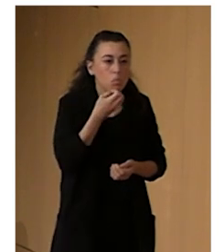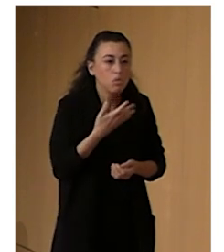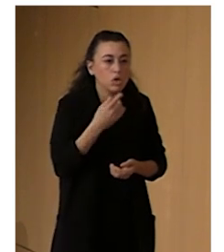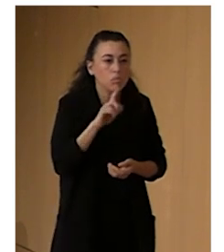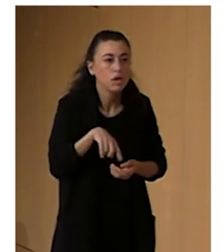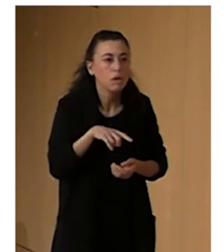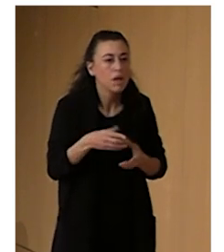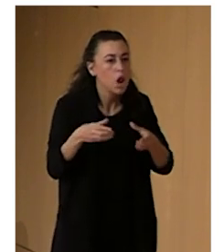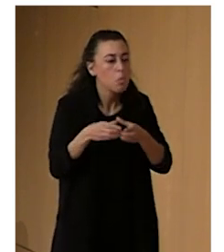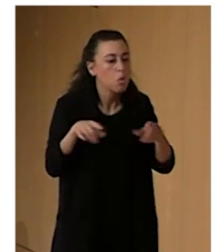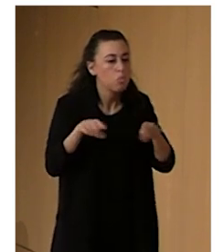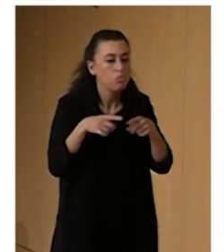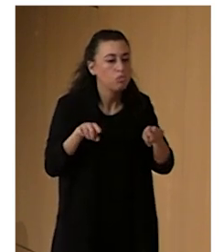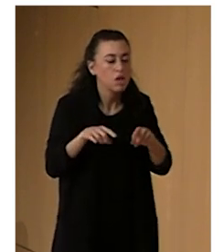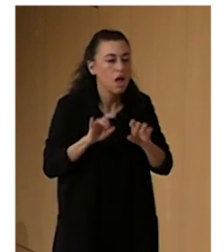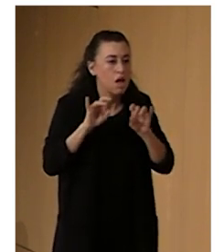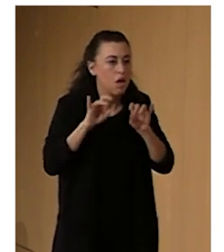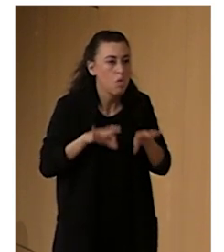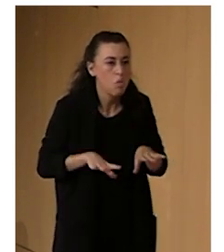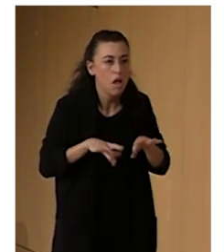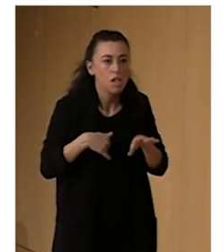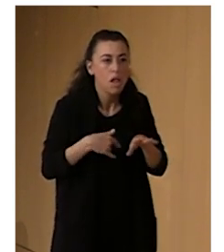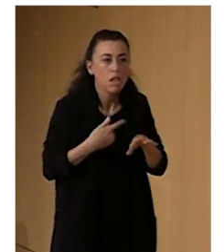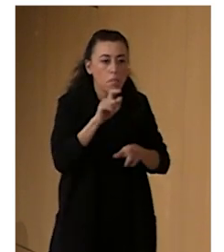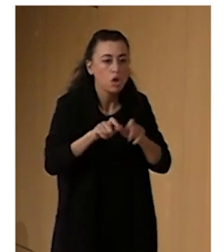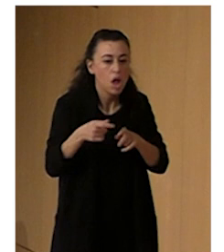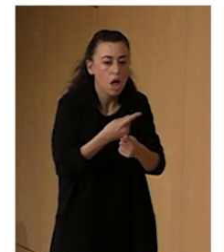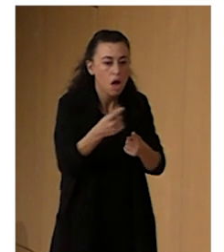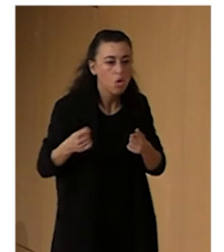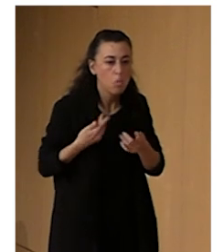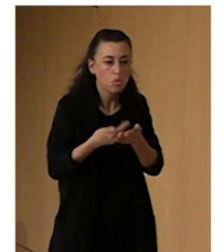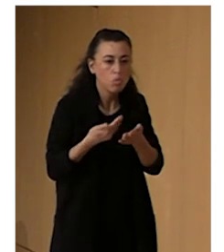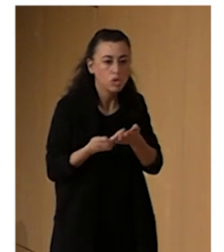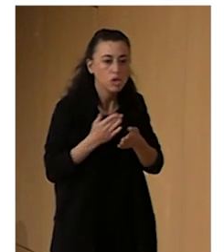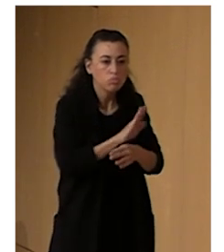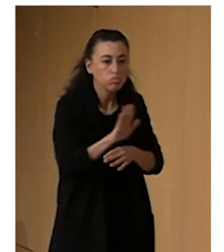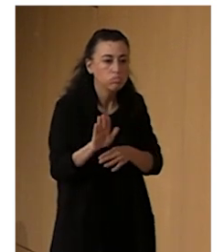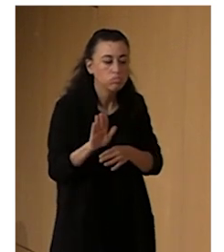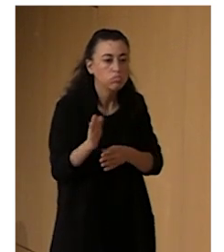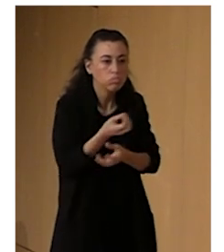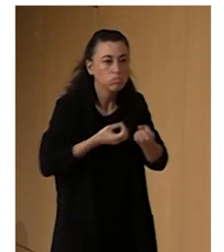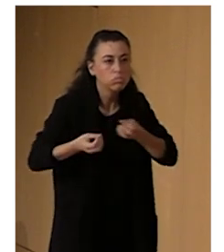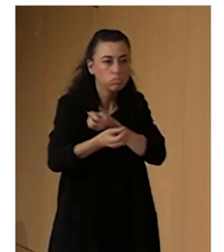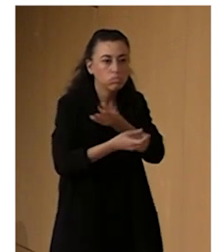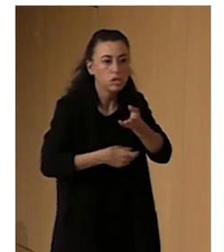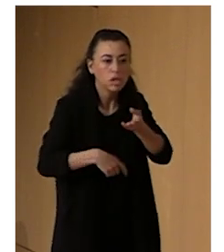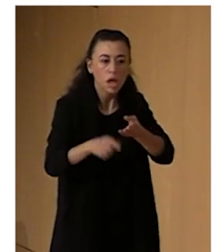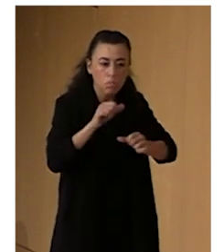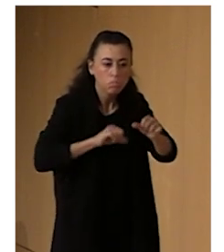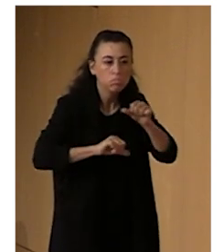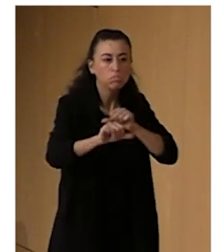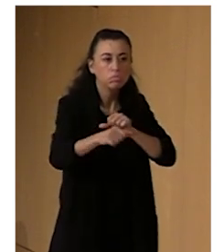del de música igual cada persona trae su propuesta Y a partir de de las propuestas de todos y todas se van creando las